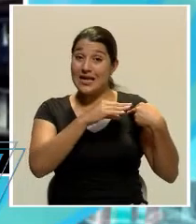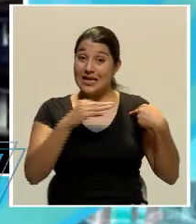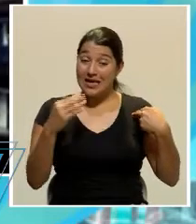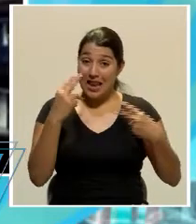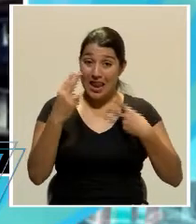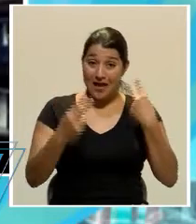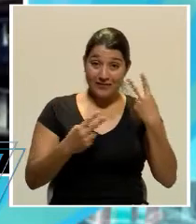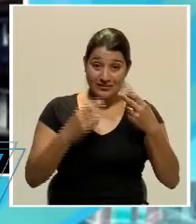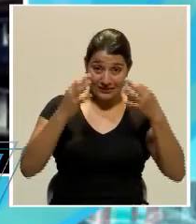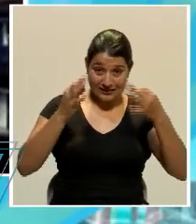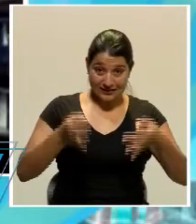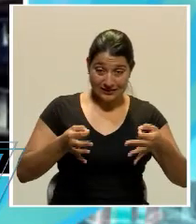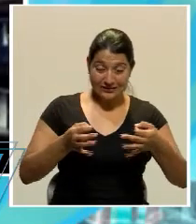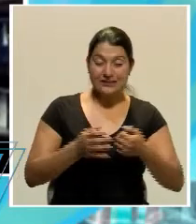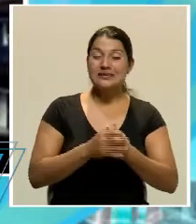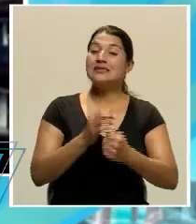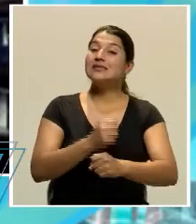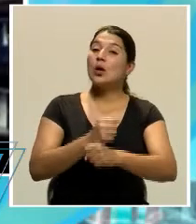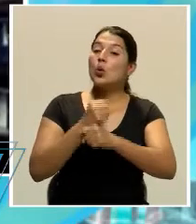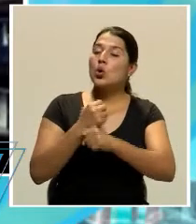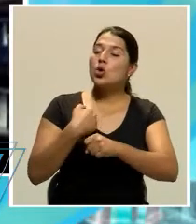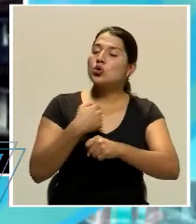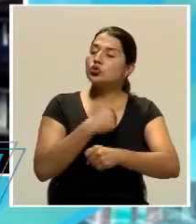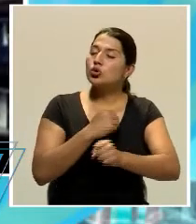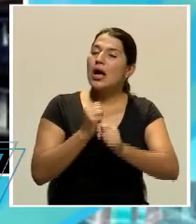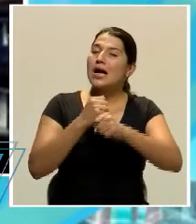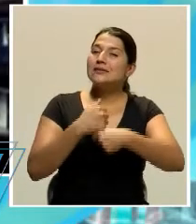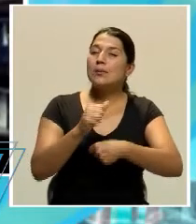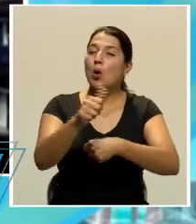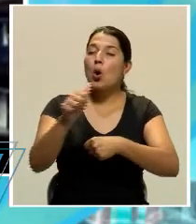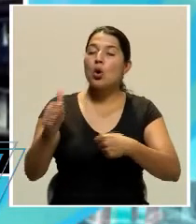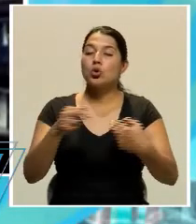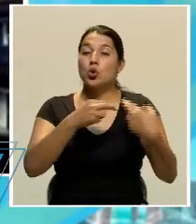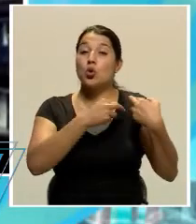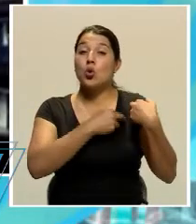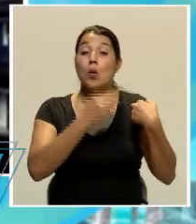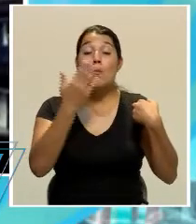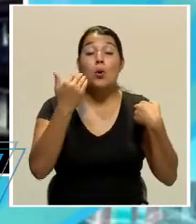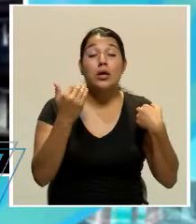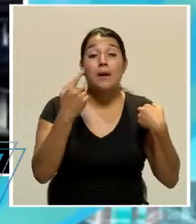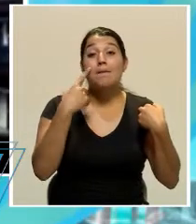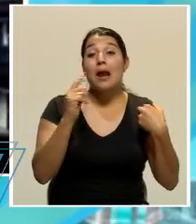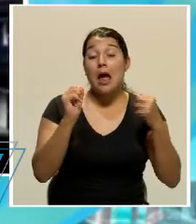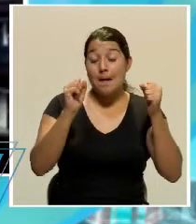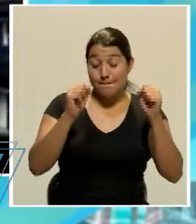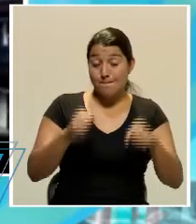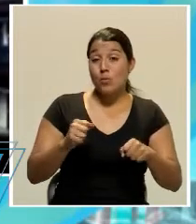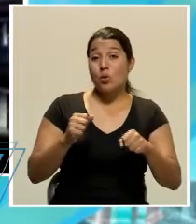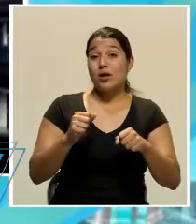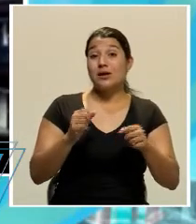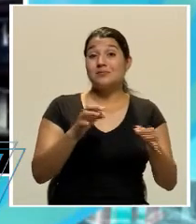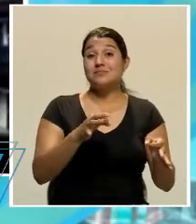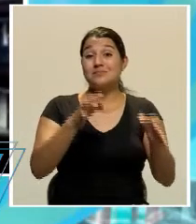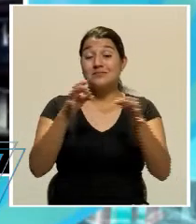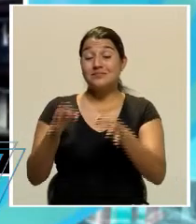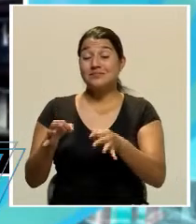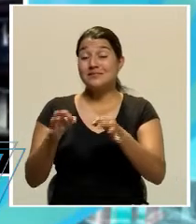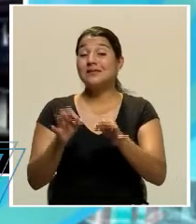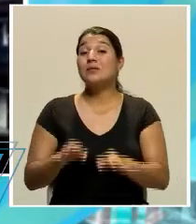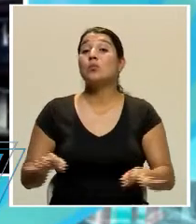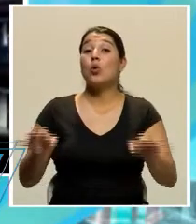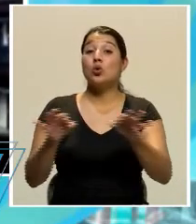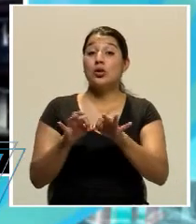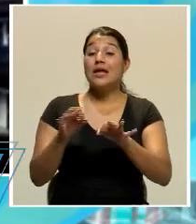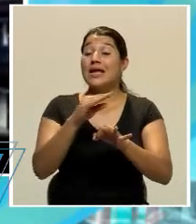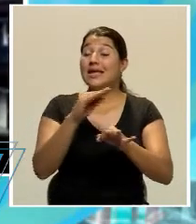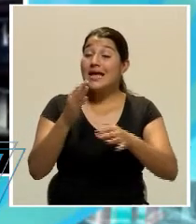segura. Y que estamos haciendo muchas otras tareas porque la reprogramación es un tema y porque la